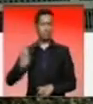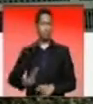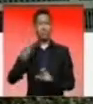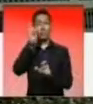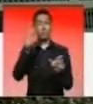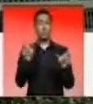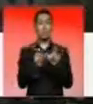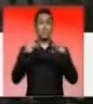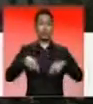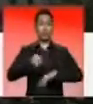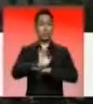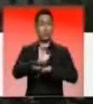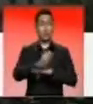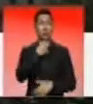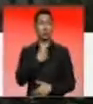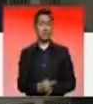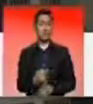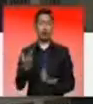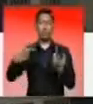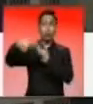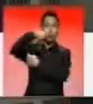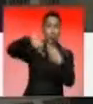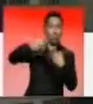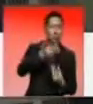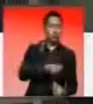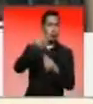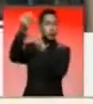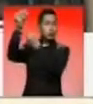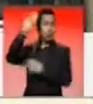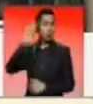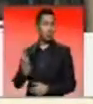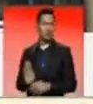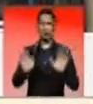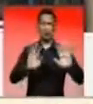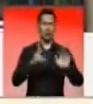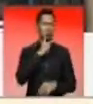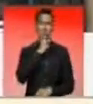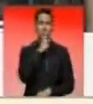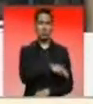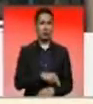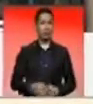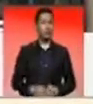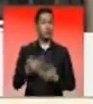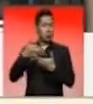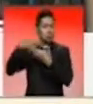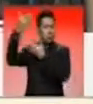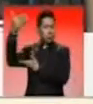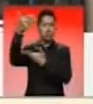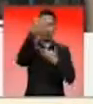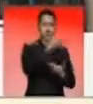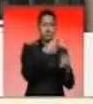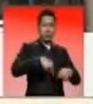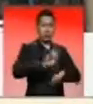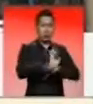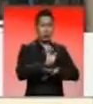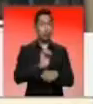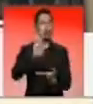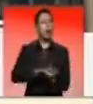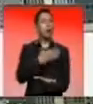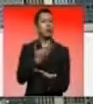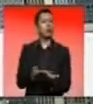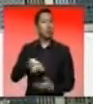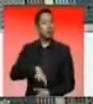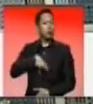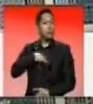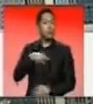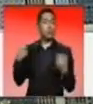del Estado desmiente que exista una devolución de información que se relacione con la asistencia penal de Brasil por falta de peritos. Aclara que el